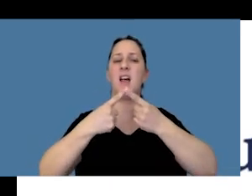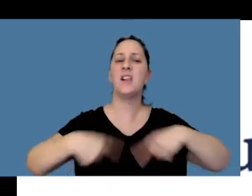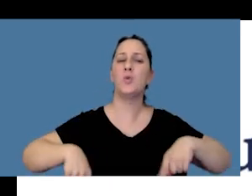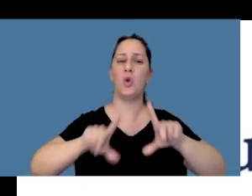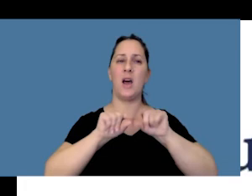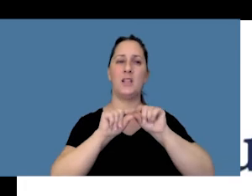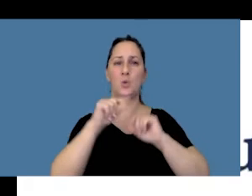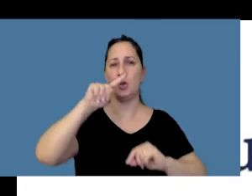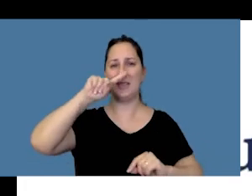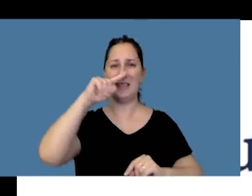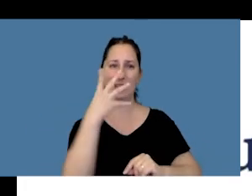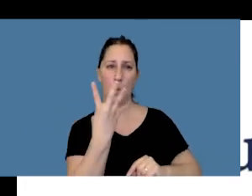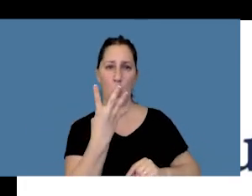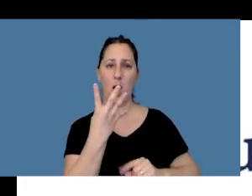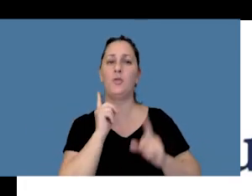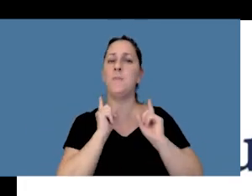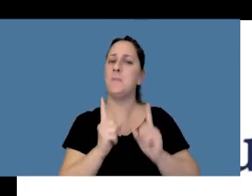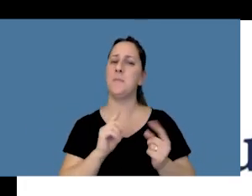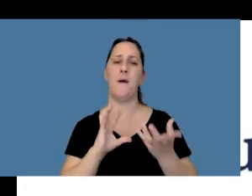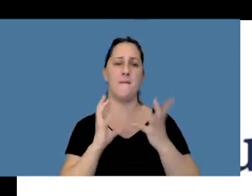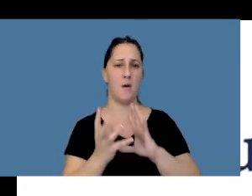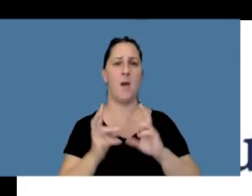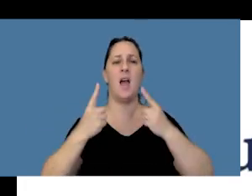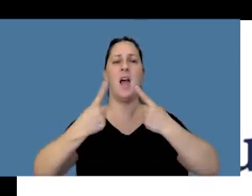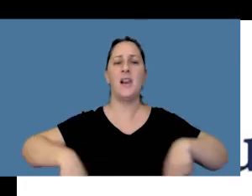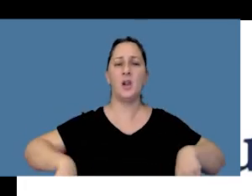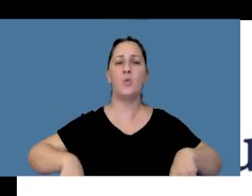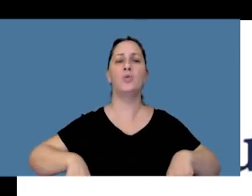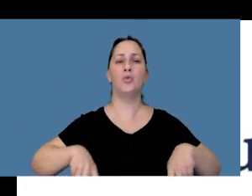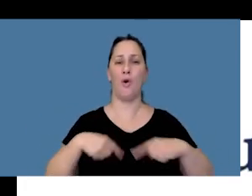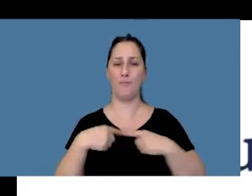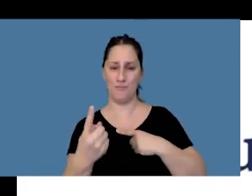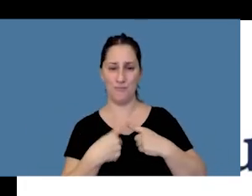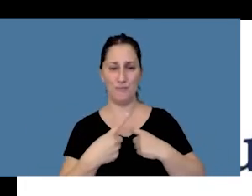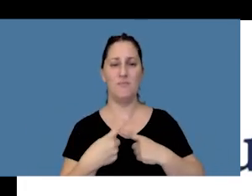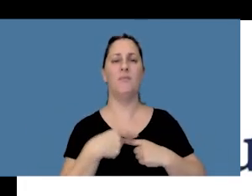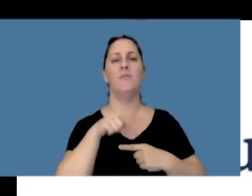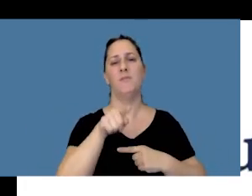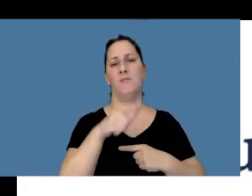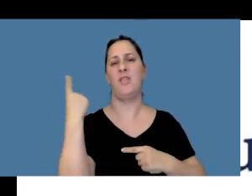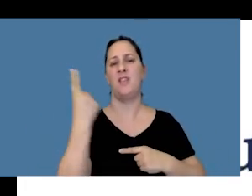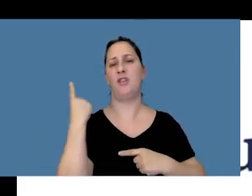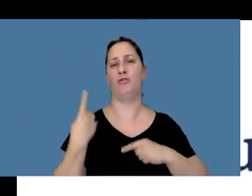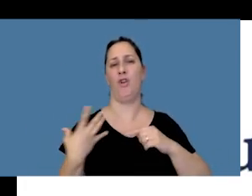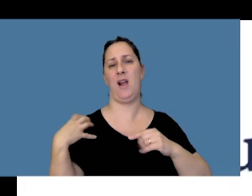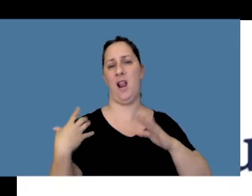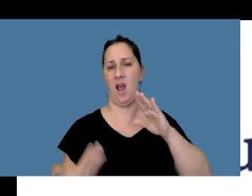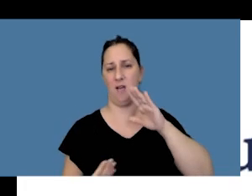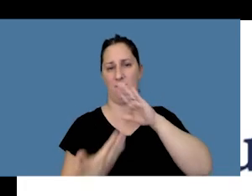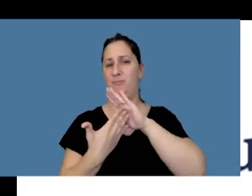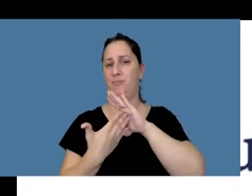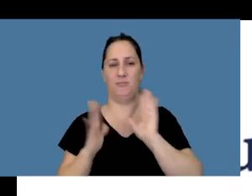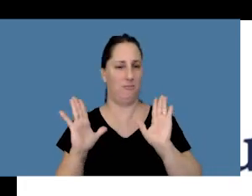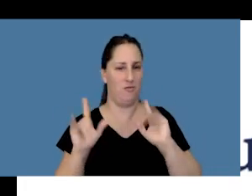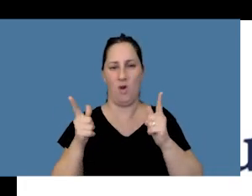artículo 74 de la misma manera, recurso residual, ante el director general. No hay otro tema